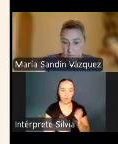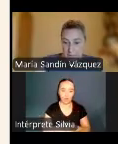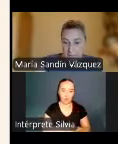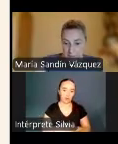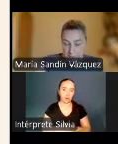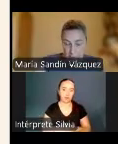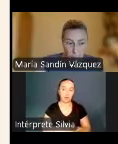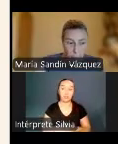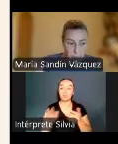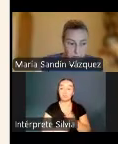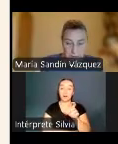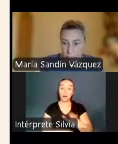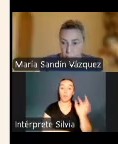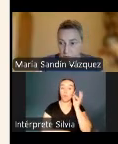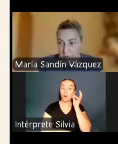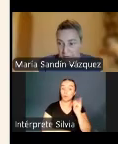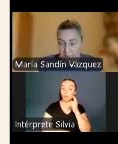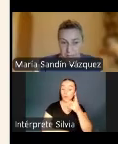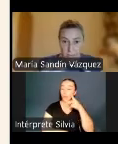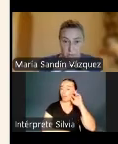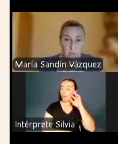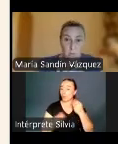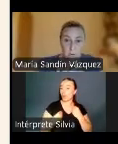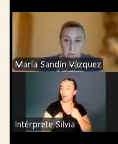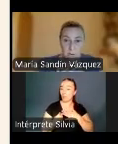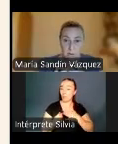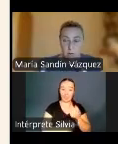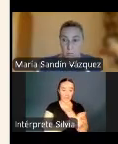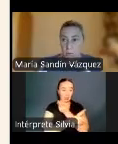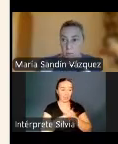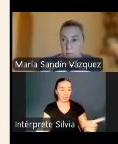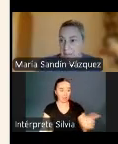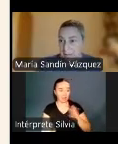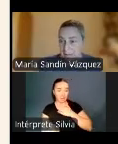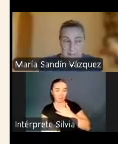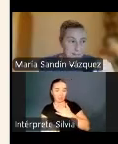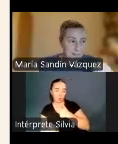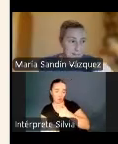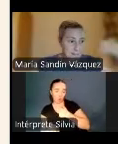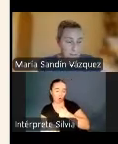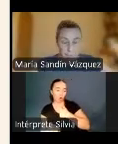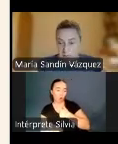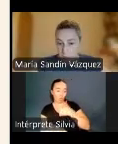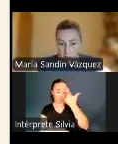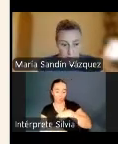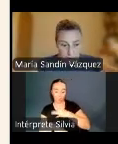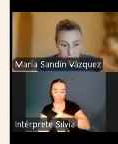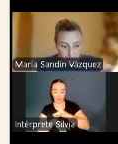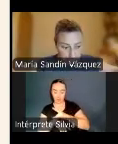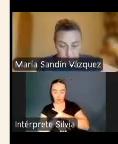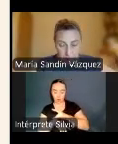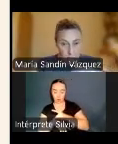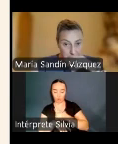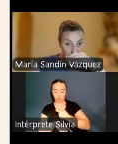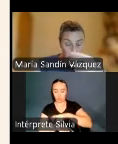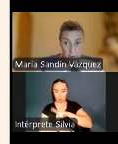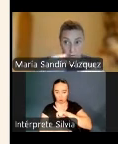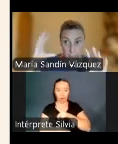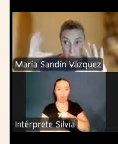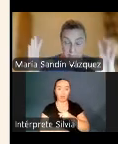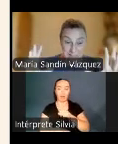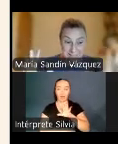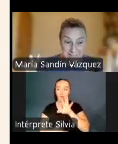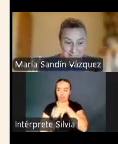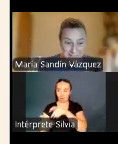unas experiencias vitales que a lo mejor pueden ser muy diferentes a lo que tú, como médica española de este centro de